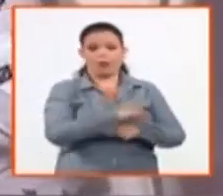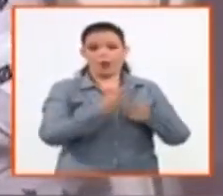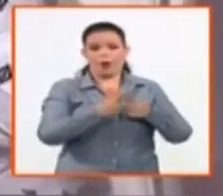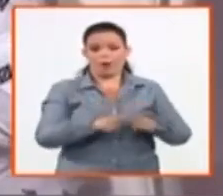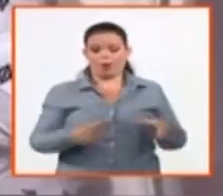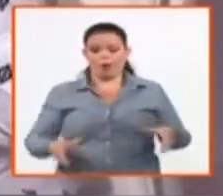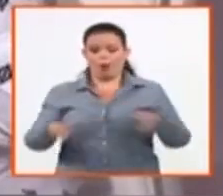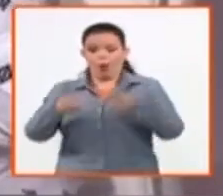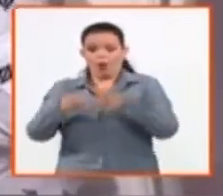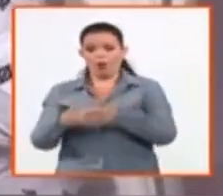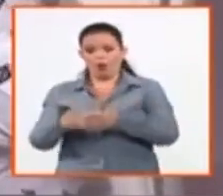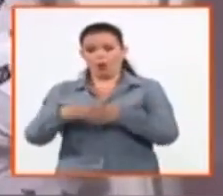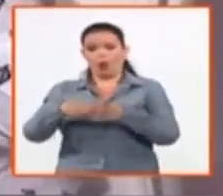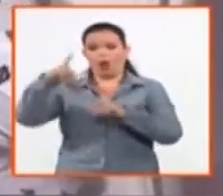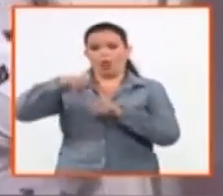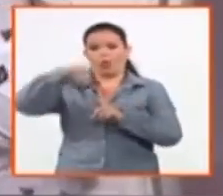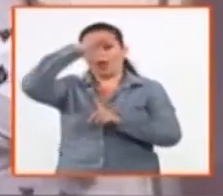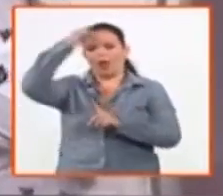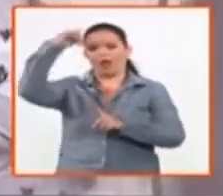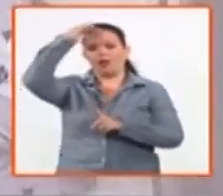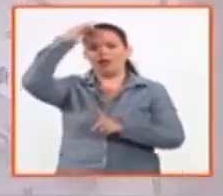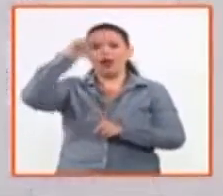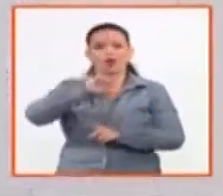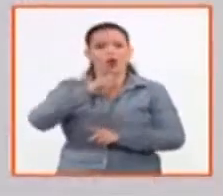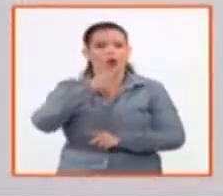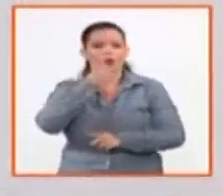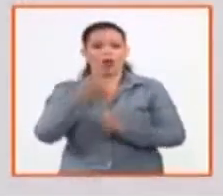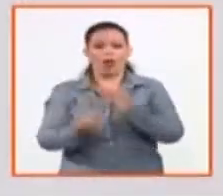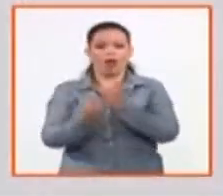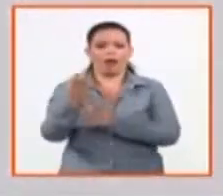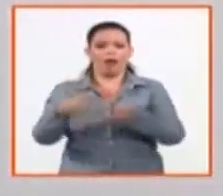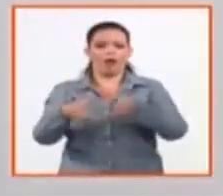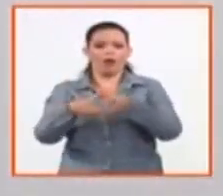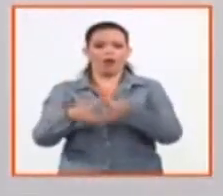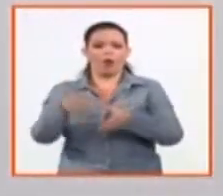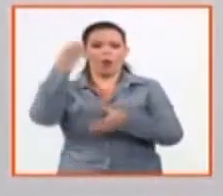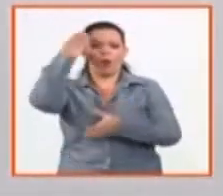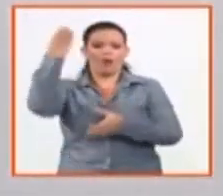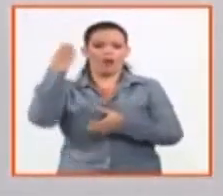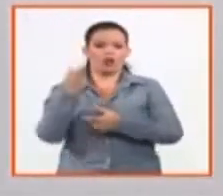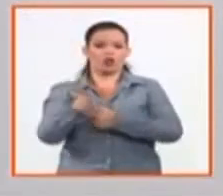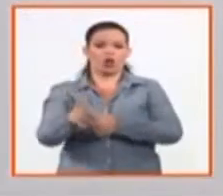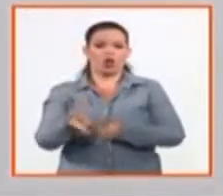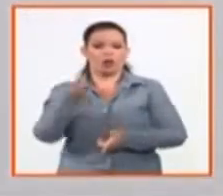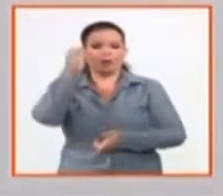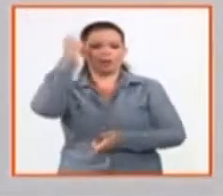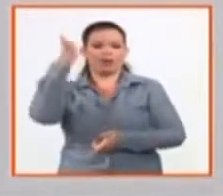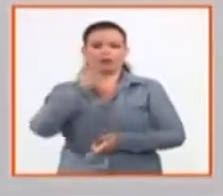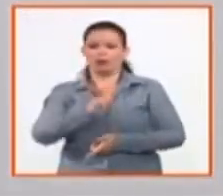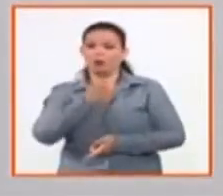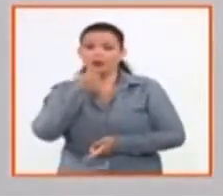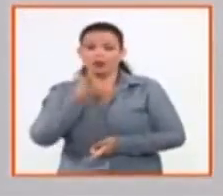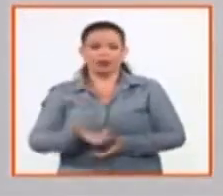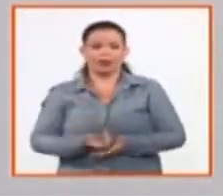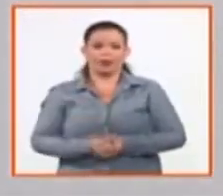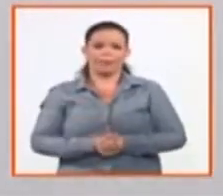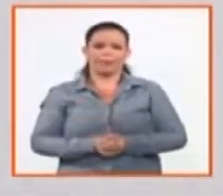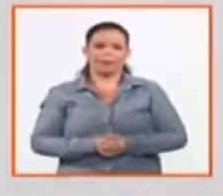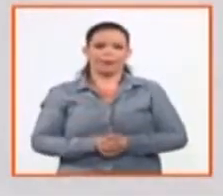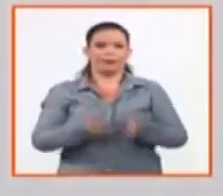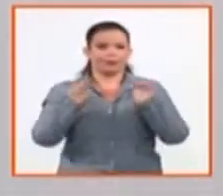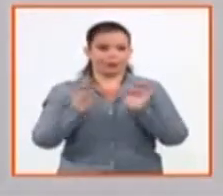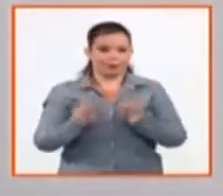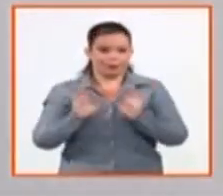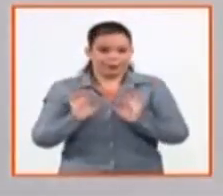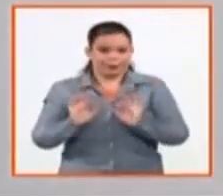porque ya esto limitaría, después voy a hablar de lo externo, el apoyo interno de otras etnias que necesitan, más allá de la Pashtun, que es